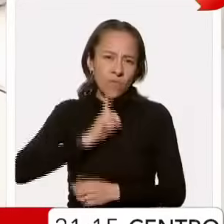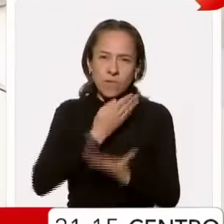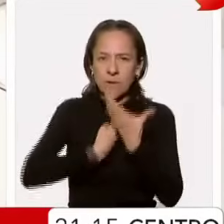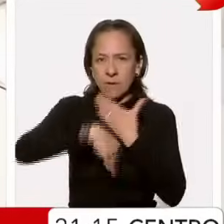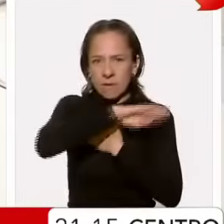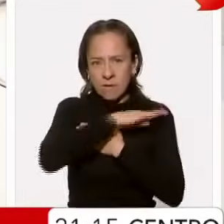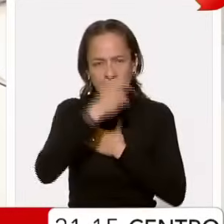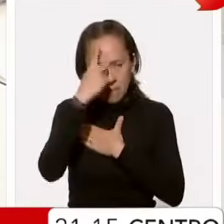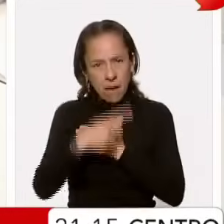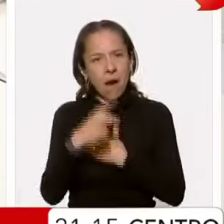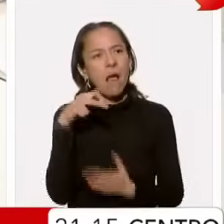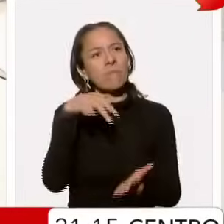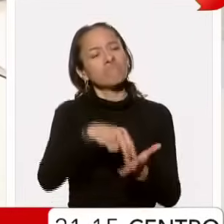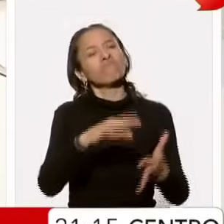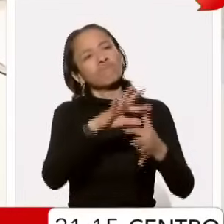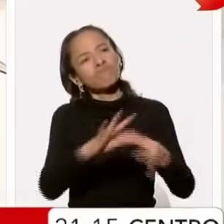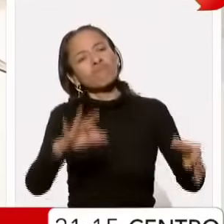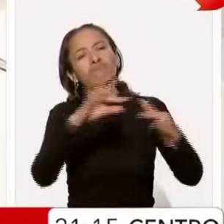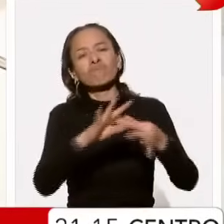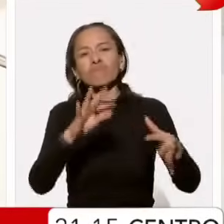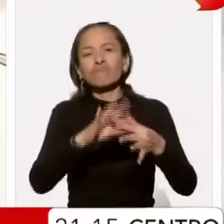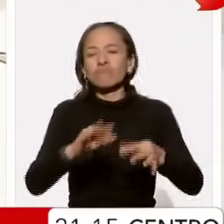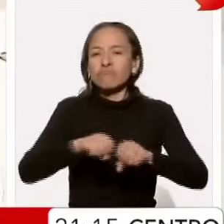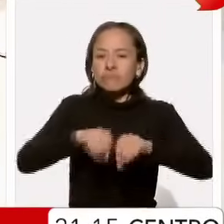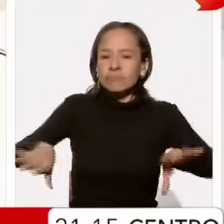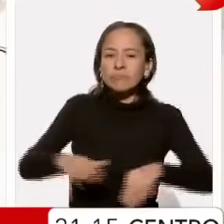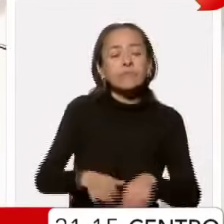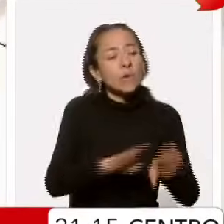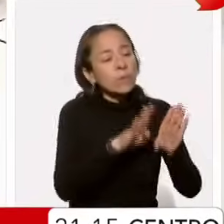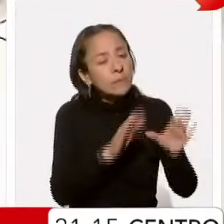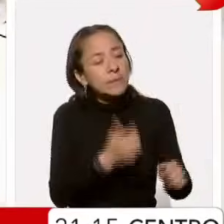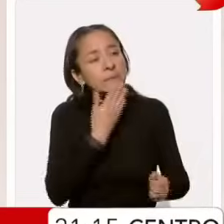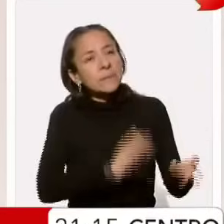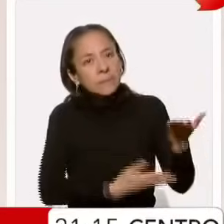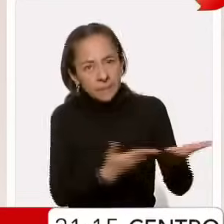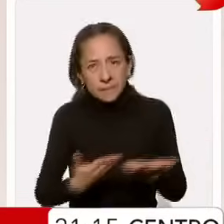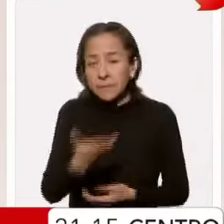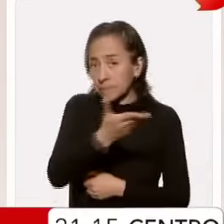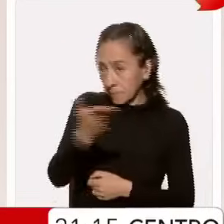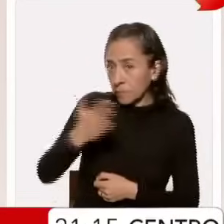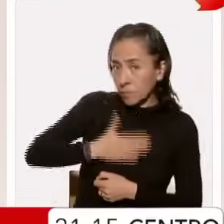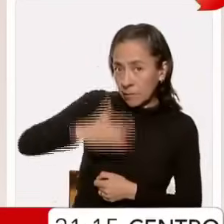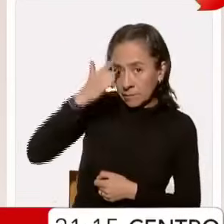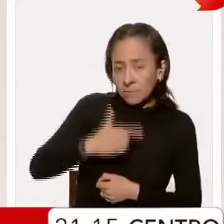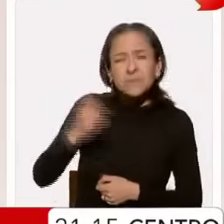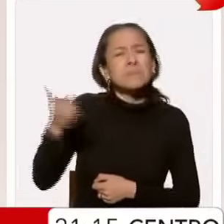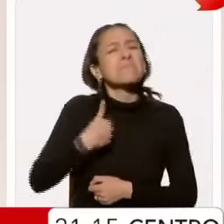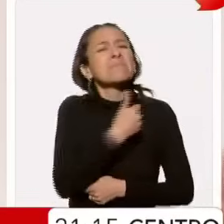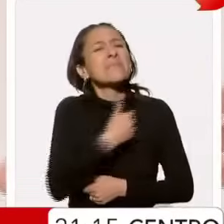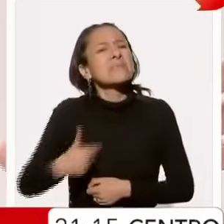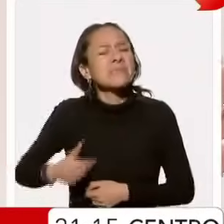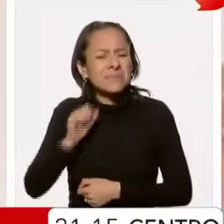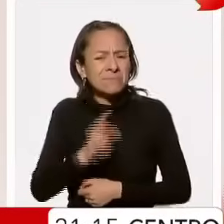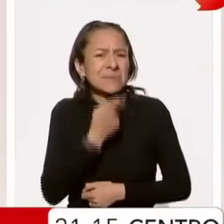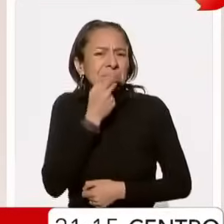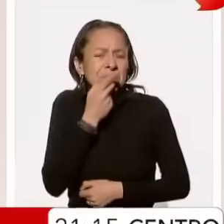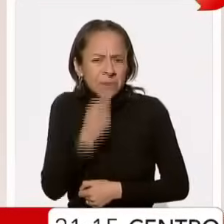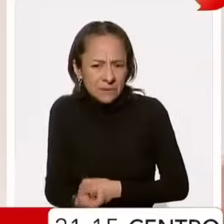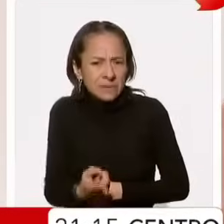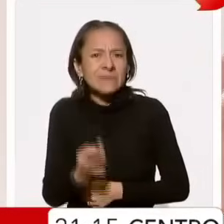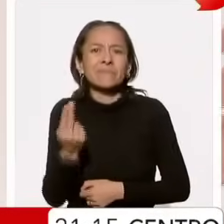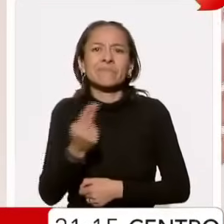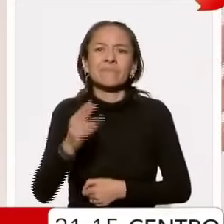Bienvenido. ¿Cómo están? Muy buenas noches. Buenas noches al auditorio. El presidente anunció el quiénes quieren los bots. ¿Es